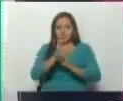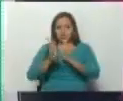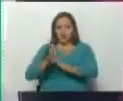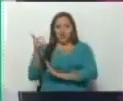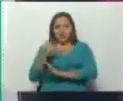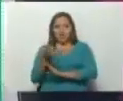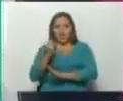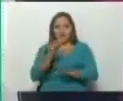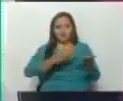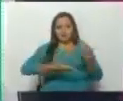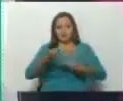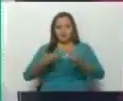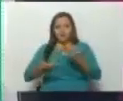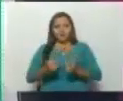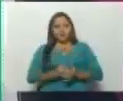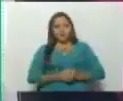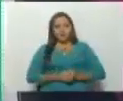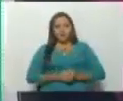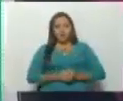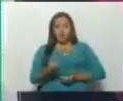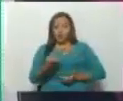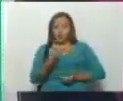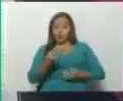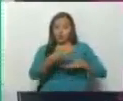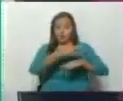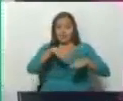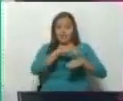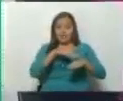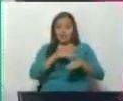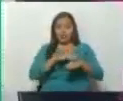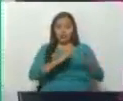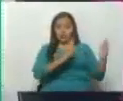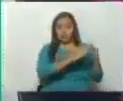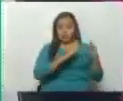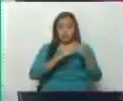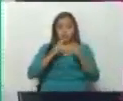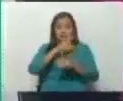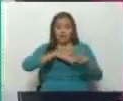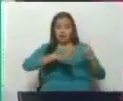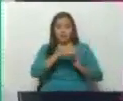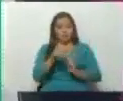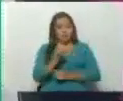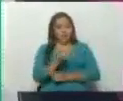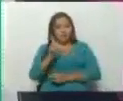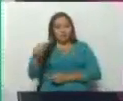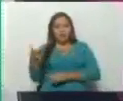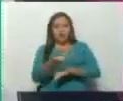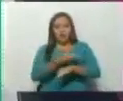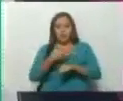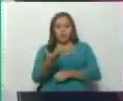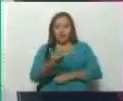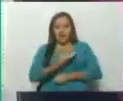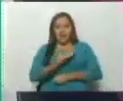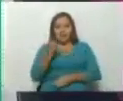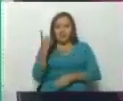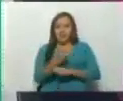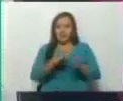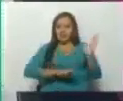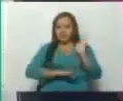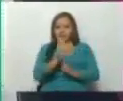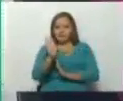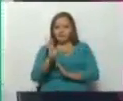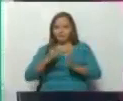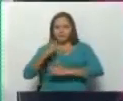haber corresponsabilidad. Es decir, no es solo el Ministerio de Hábitat y Vivienda, sino también las gobernaciones y las alcaldías que tienen que desarrollar los planes de